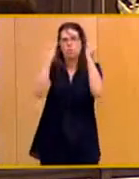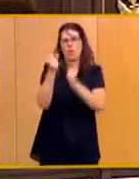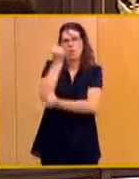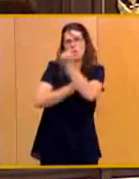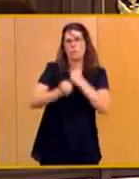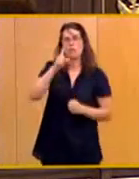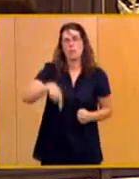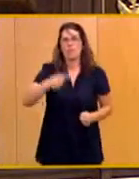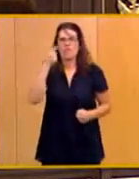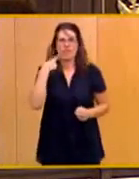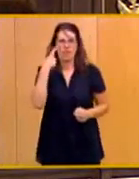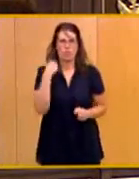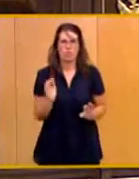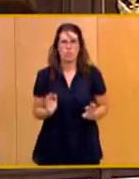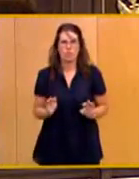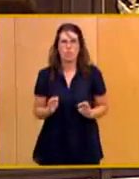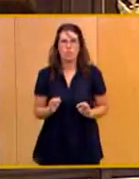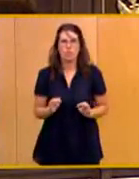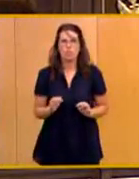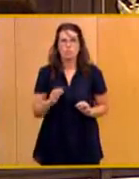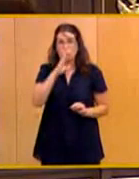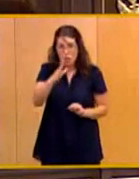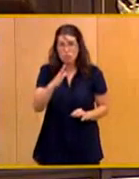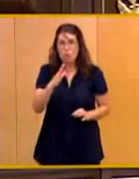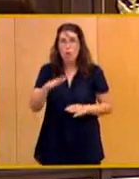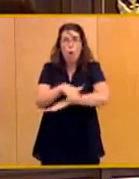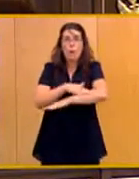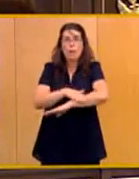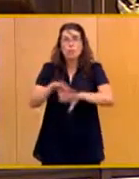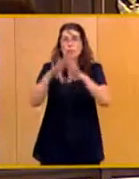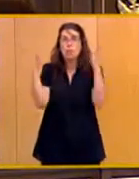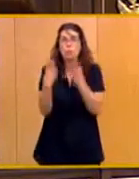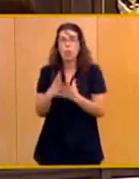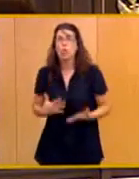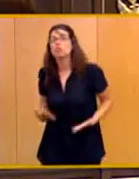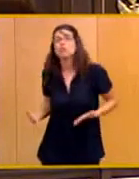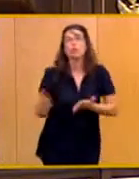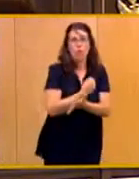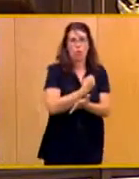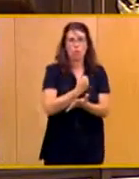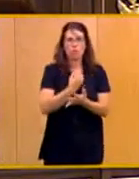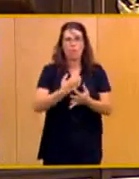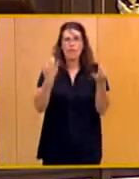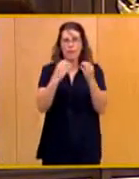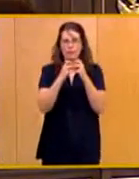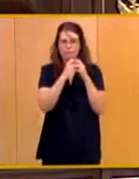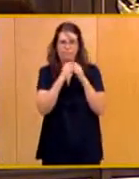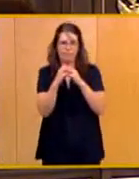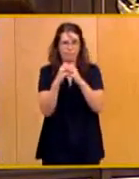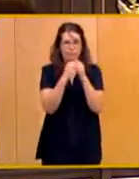Y por ello, todos los gobiernos del mundo, todos, han tenido que tomar medidas de las que usted